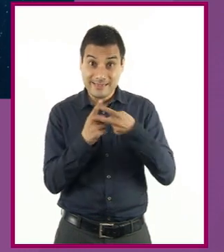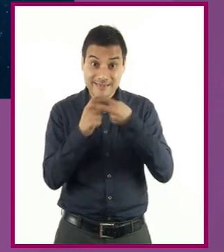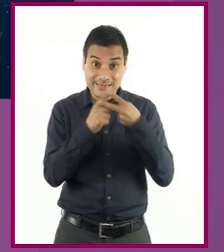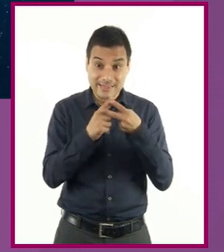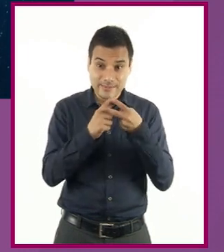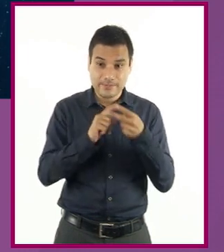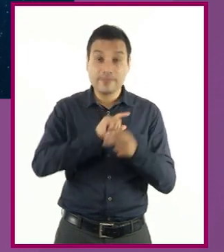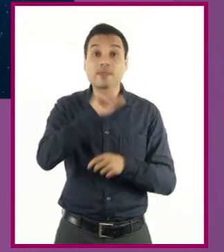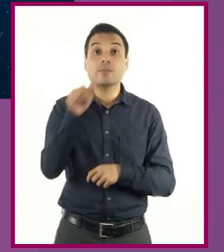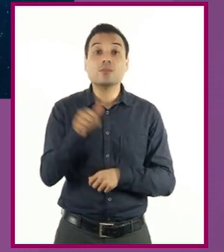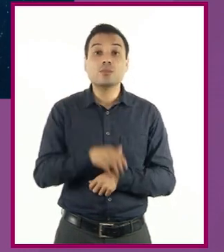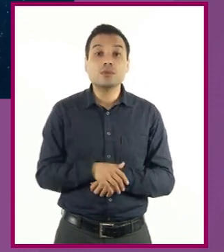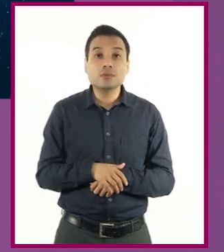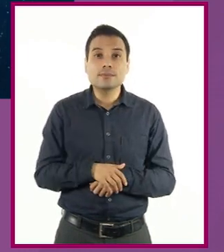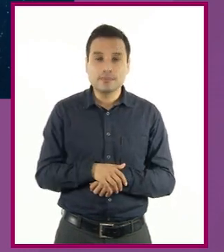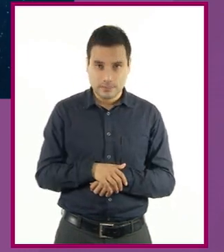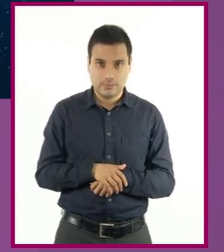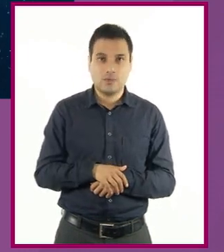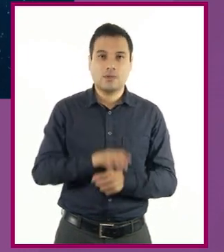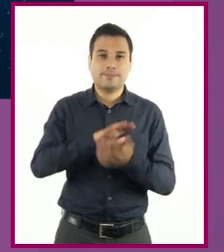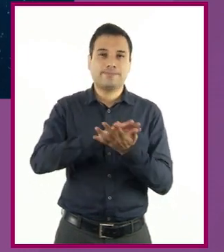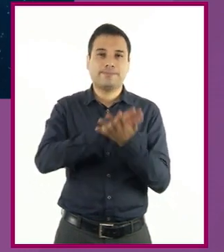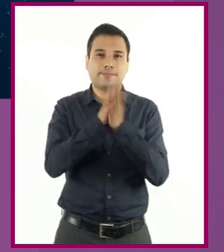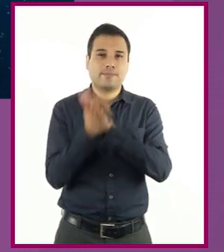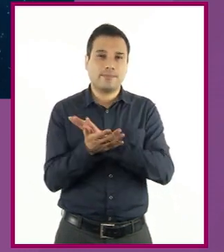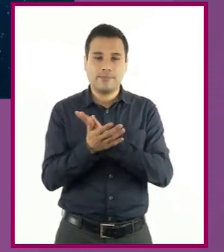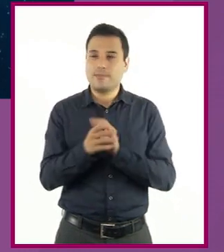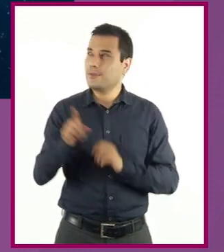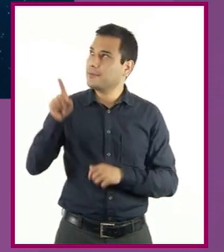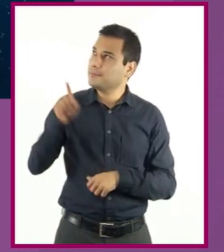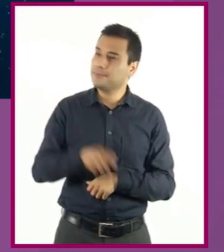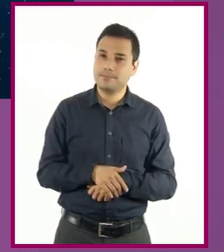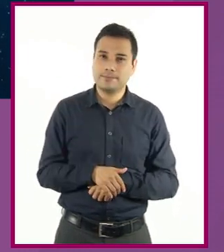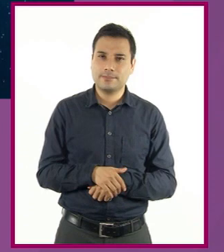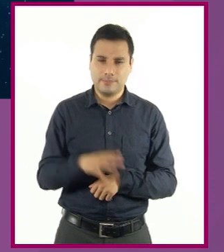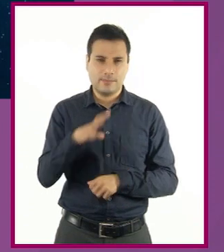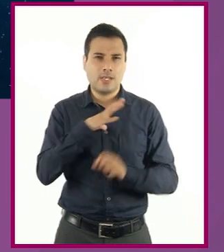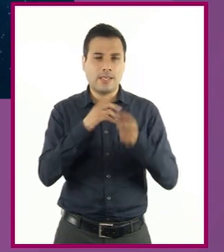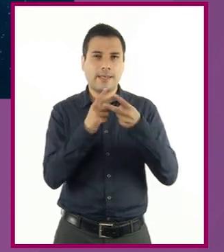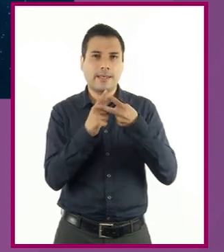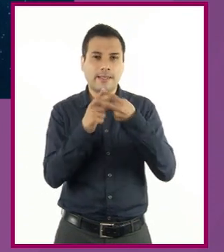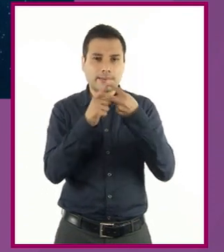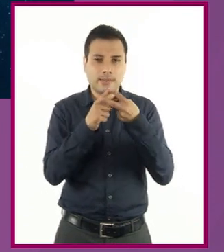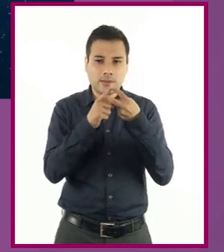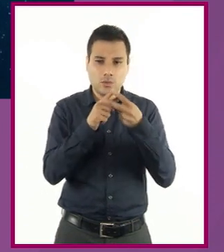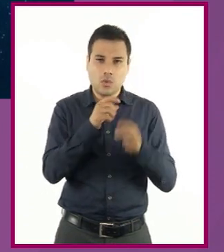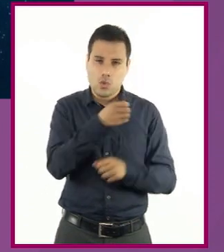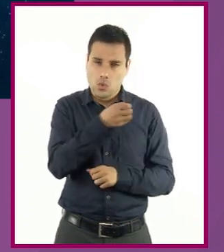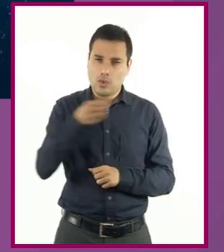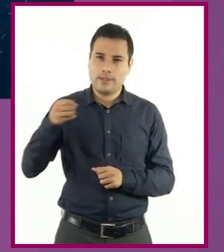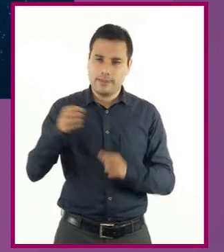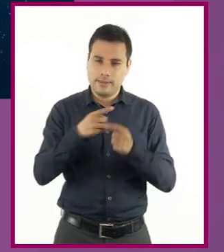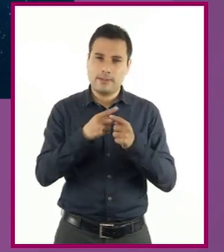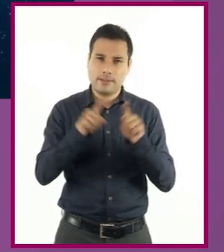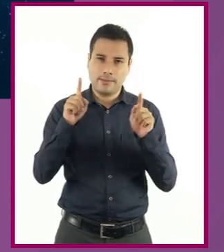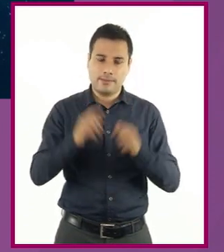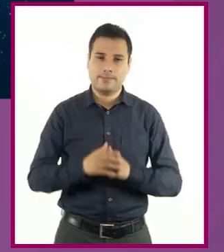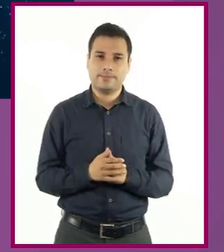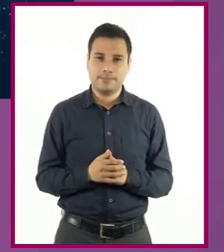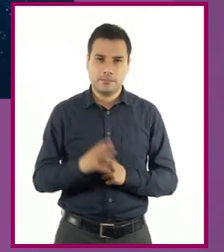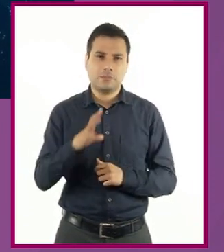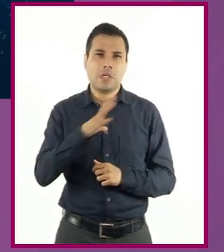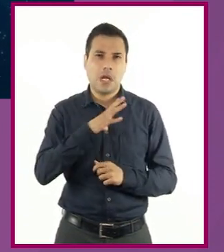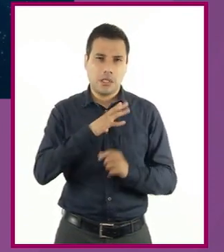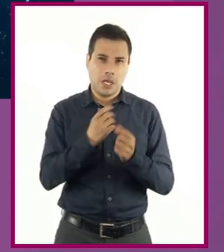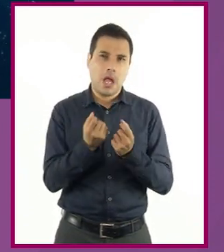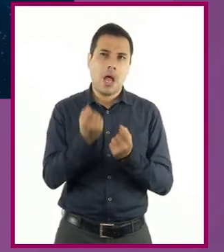fase conocida como enana negra. Cabe resaltar que hay estrellas que no siguen este mismo camino evolutivo. Hay